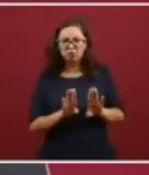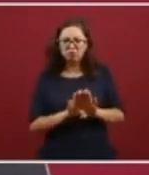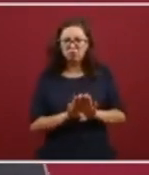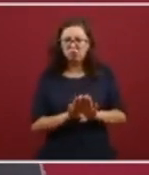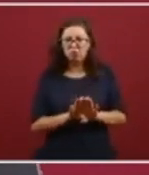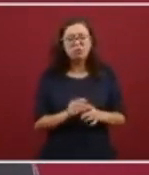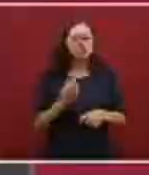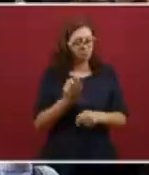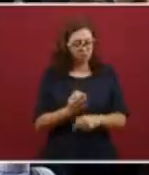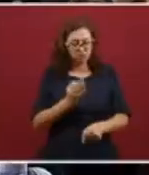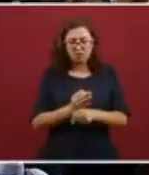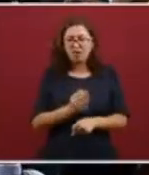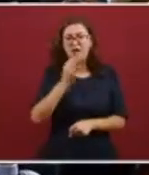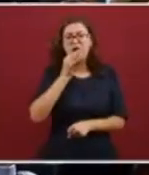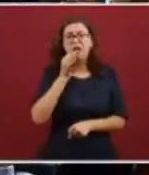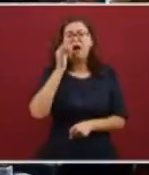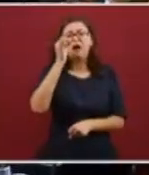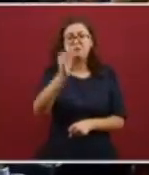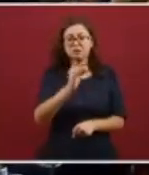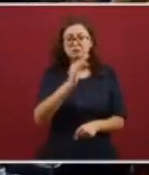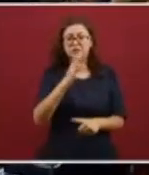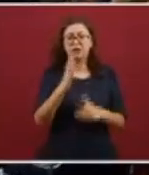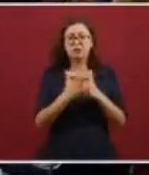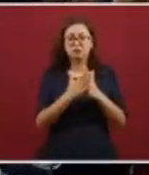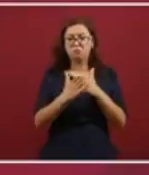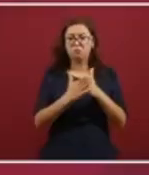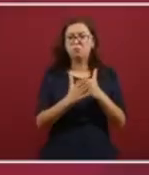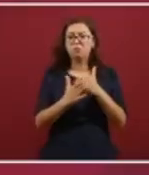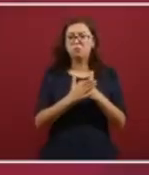reunión de los 20,